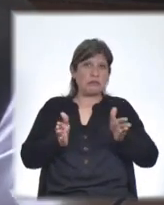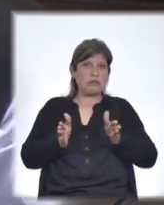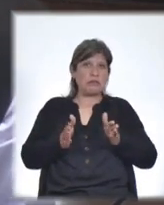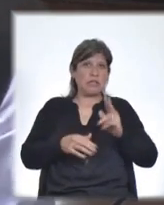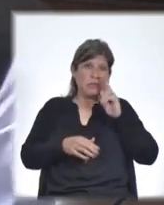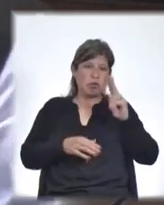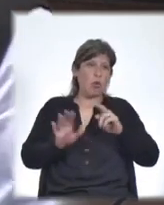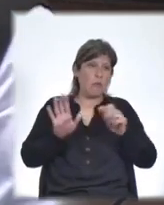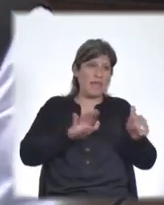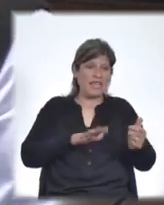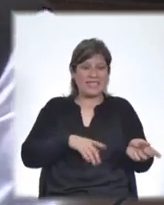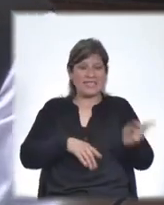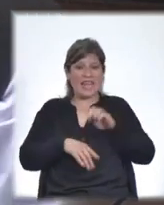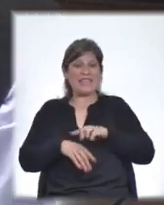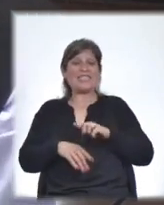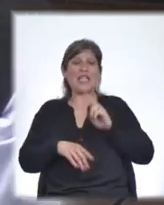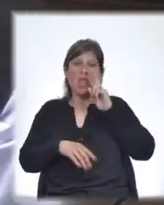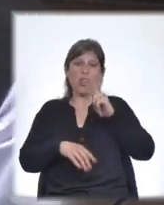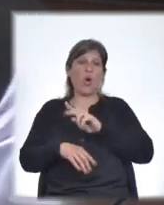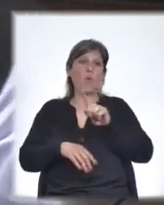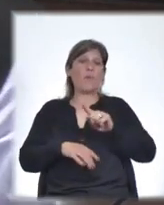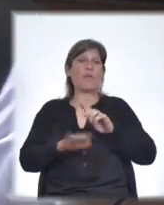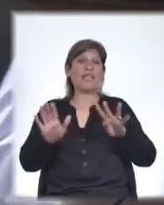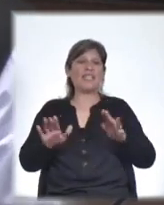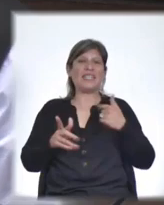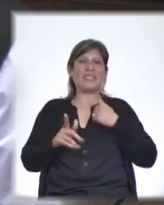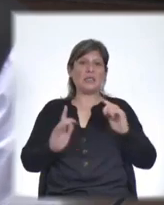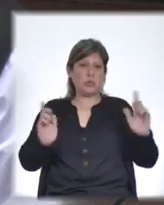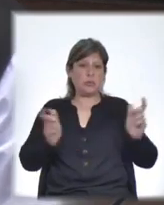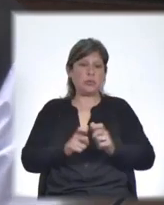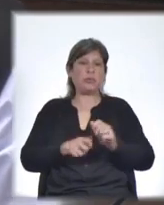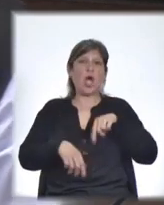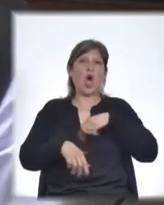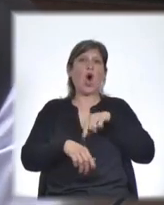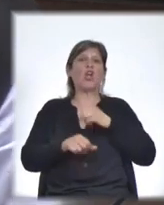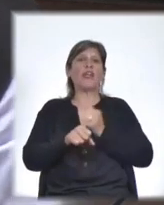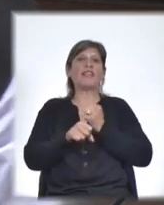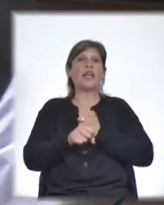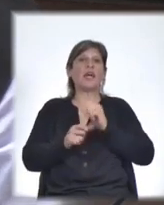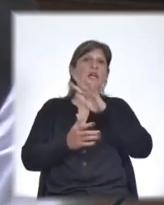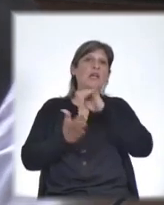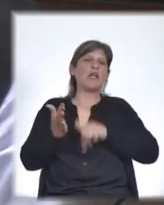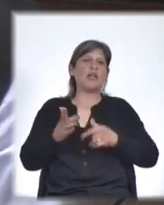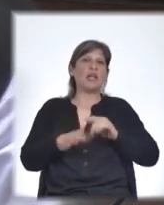el 2006 y el 2019 se redujeron las horas de trabajo en promedio de